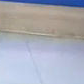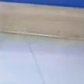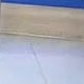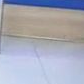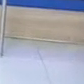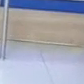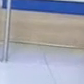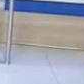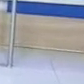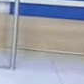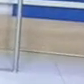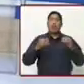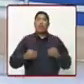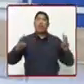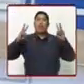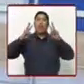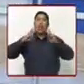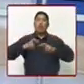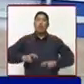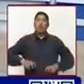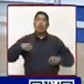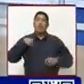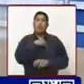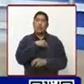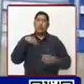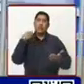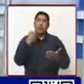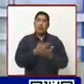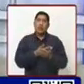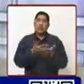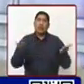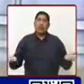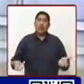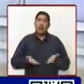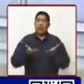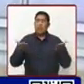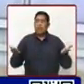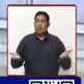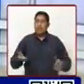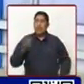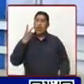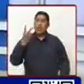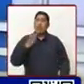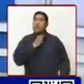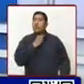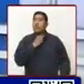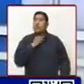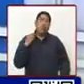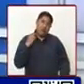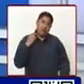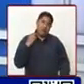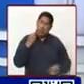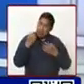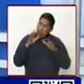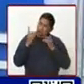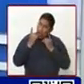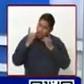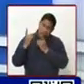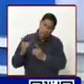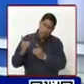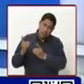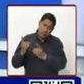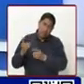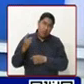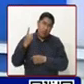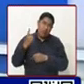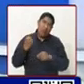Porque Al Día investiga, y es Al Día que llegó hasta el lugar donde permanecen dos sacerdotes que han sido denunciados por